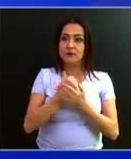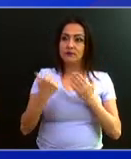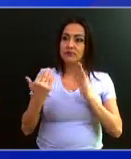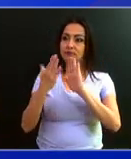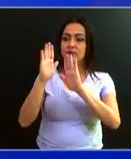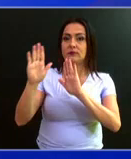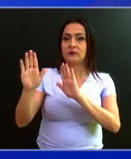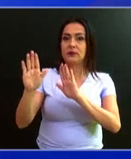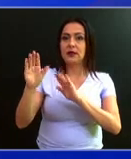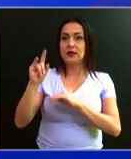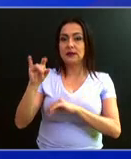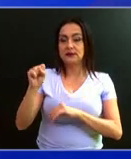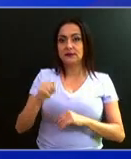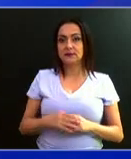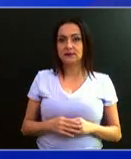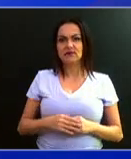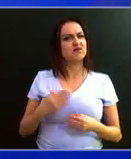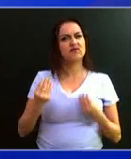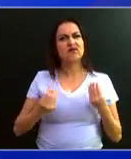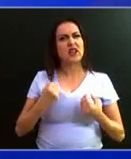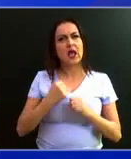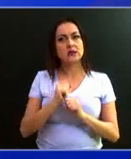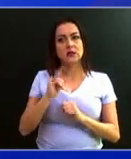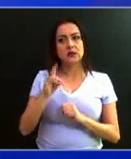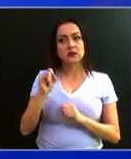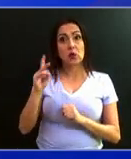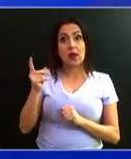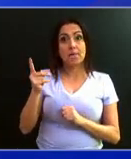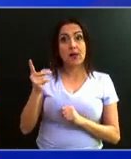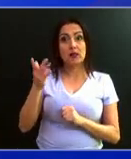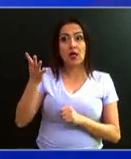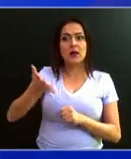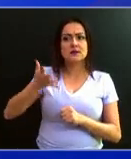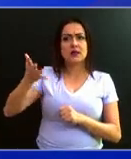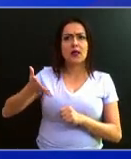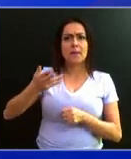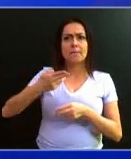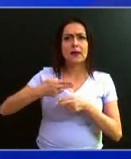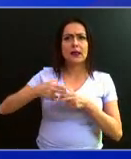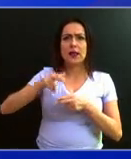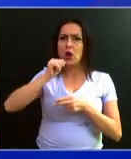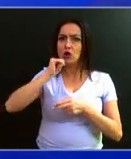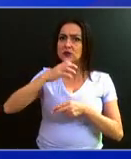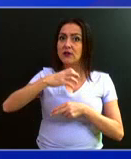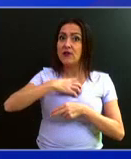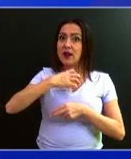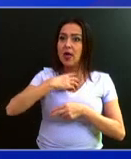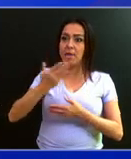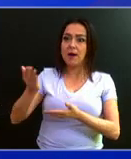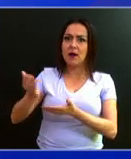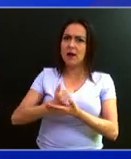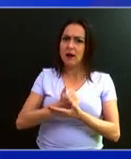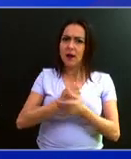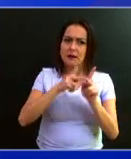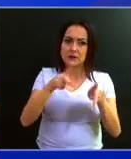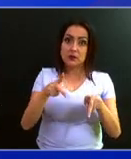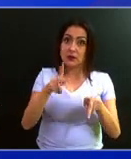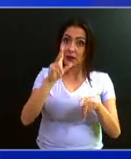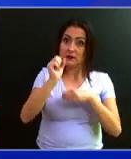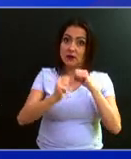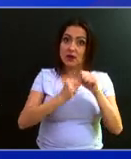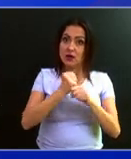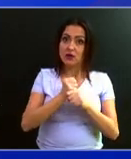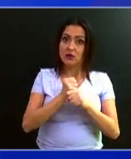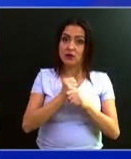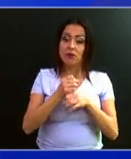el INS. ¿Qué hace el INS con el dinero mientras todavía no se hace el reclamo durante esos 3 años